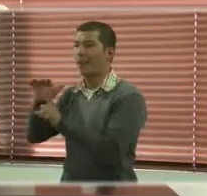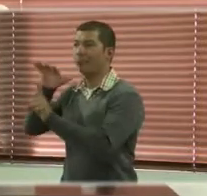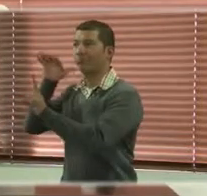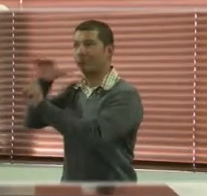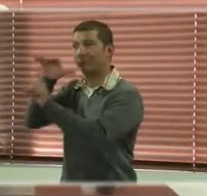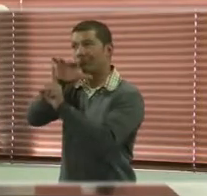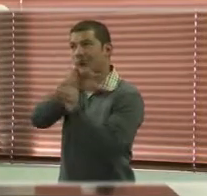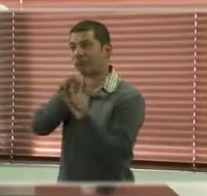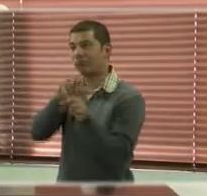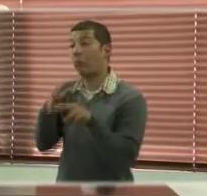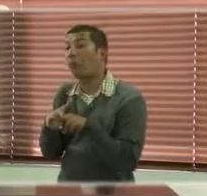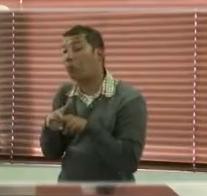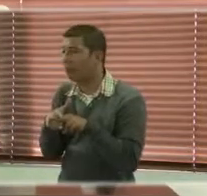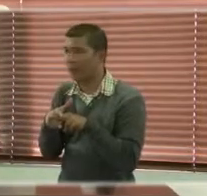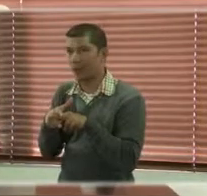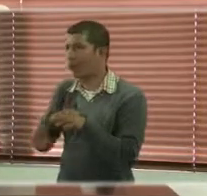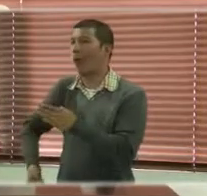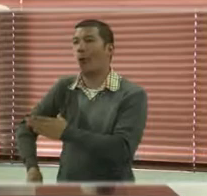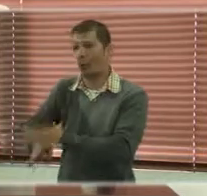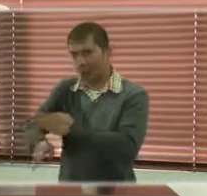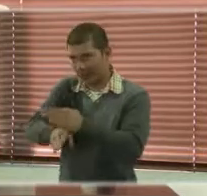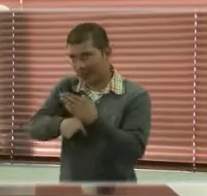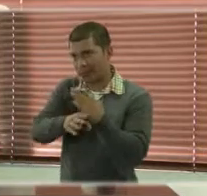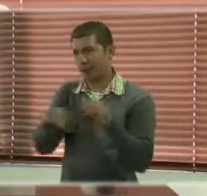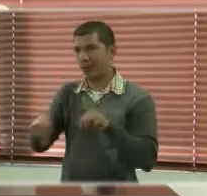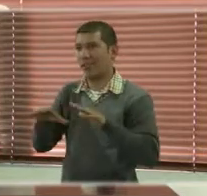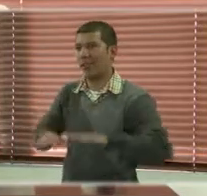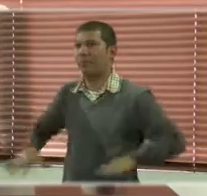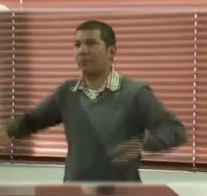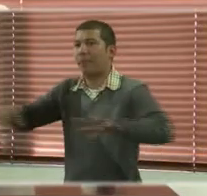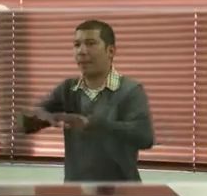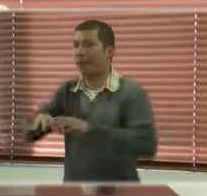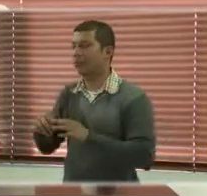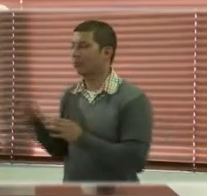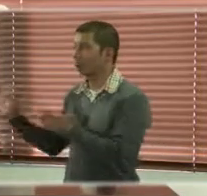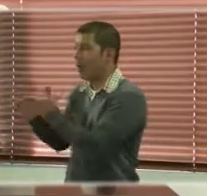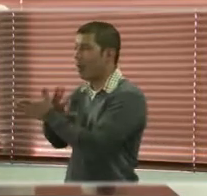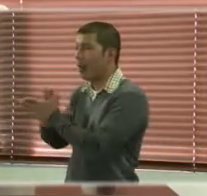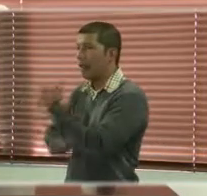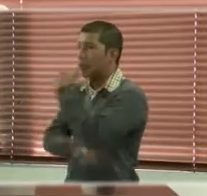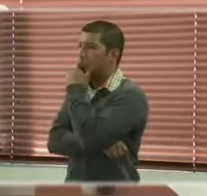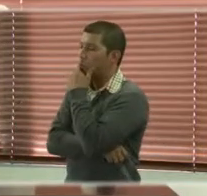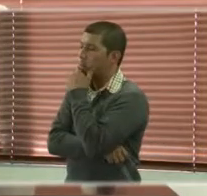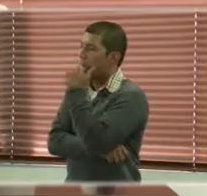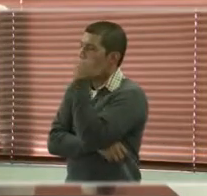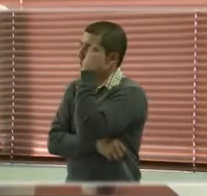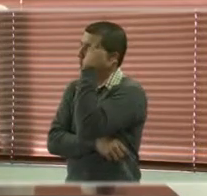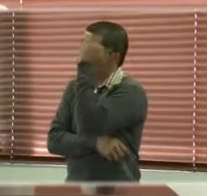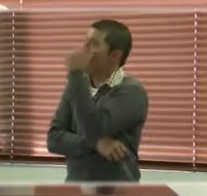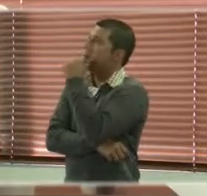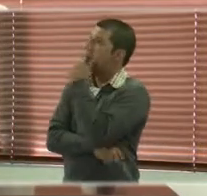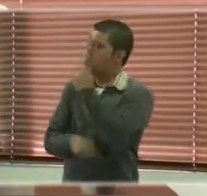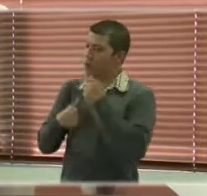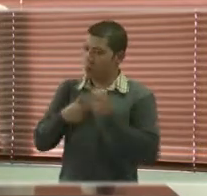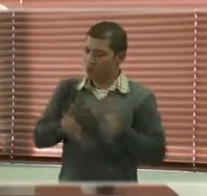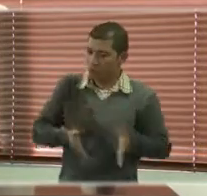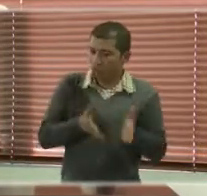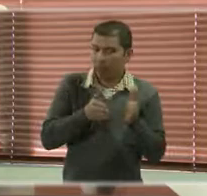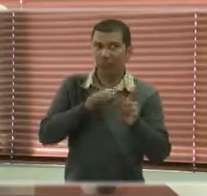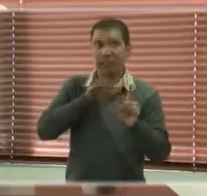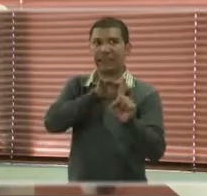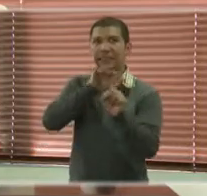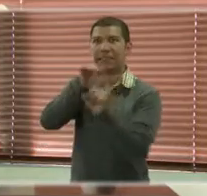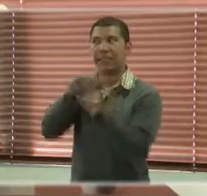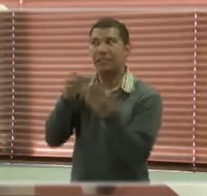este espacio espero que haya sido Útil para darnos más ideas acerca de nuestras rutas de incidencia ante el comité Muchas gracias